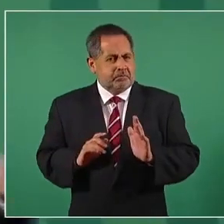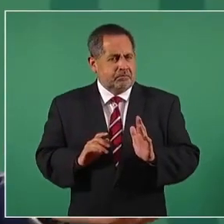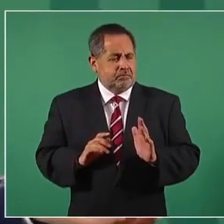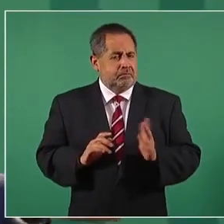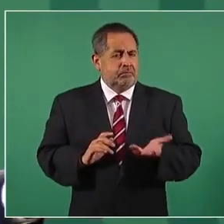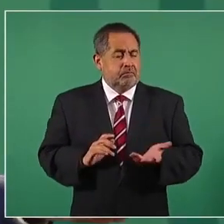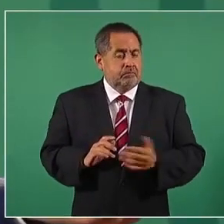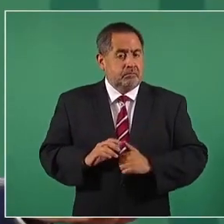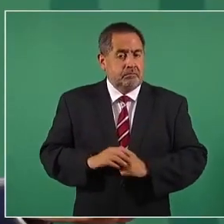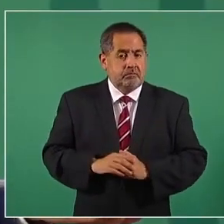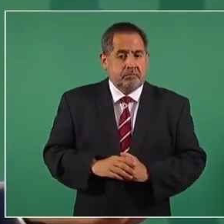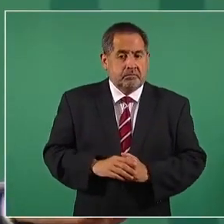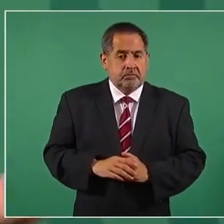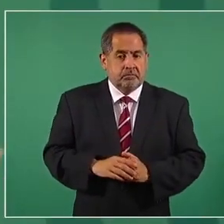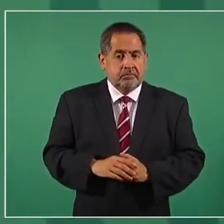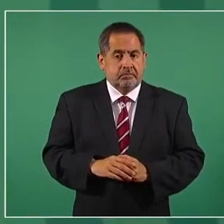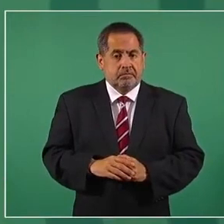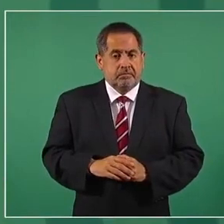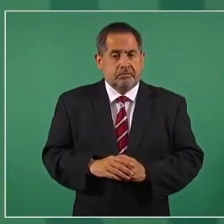sí,